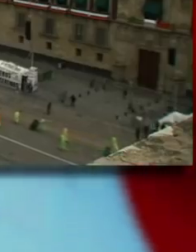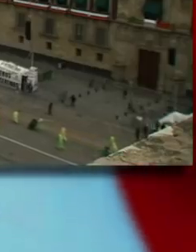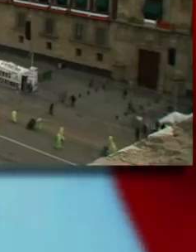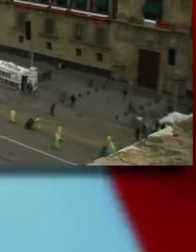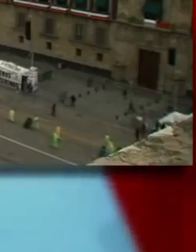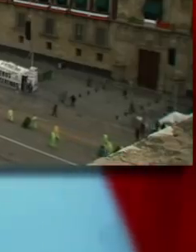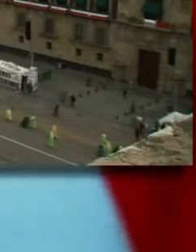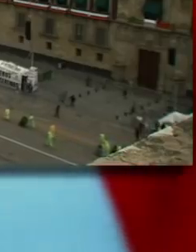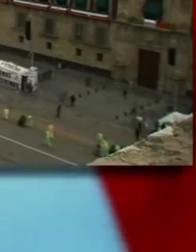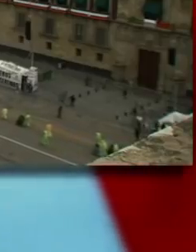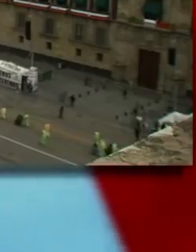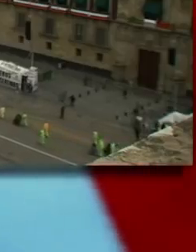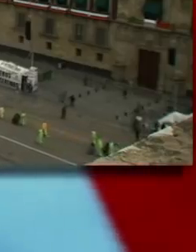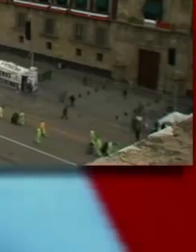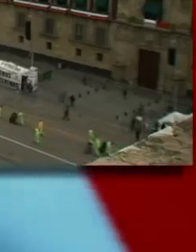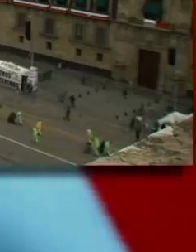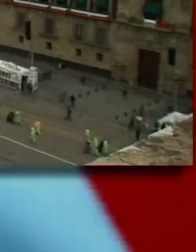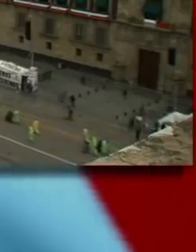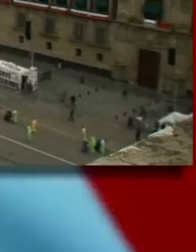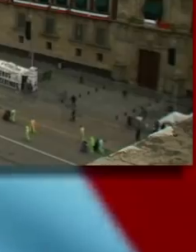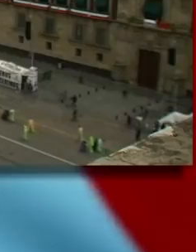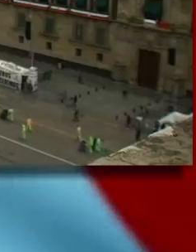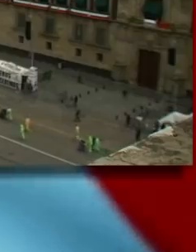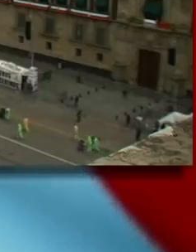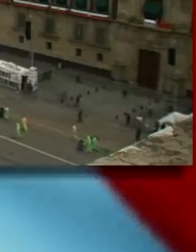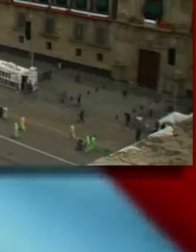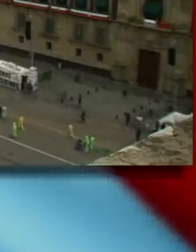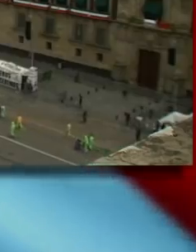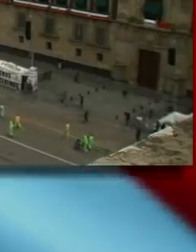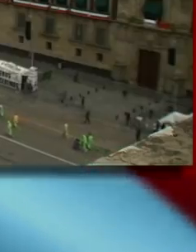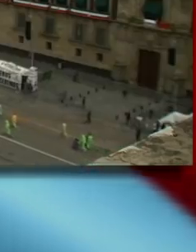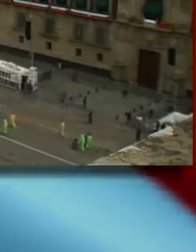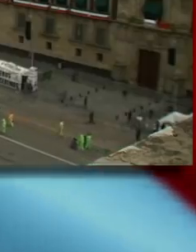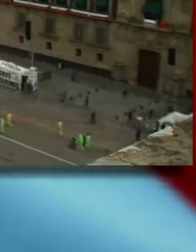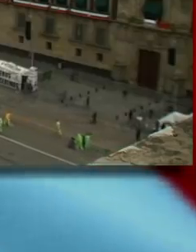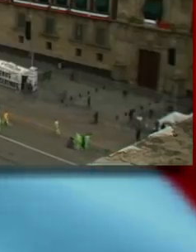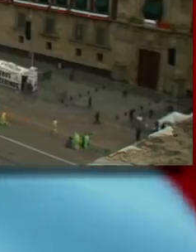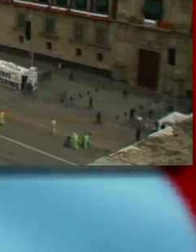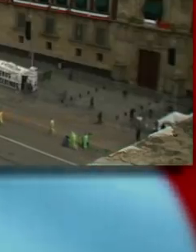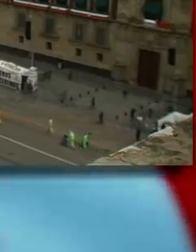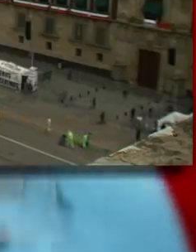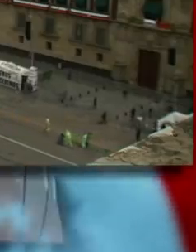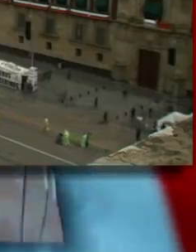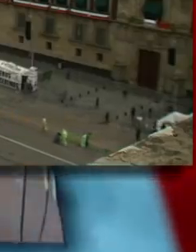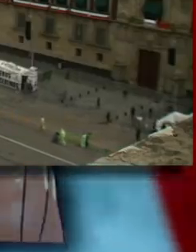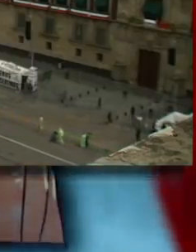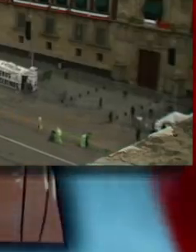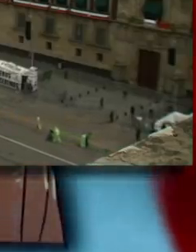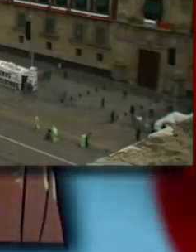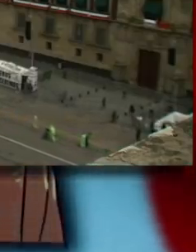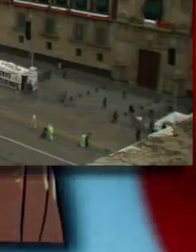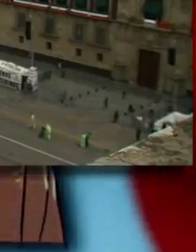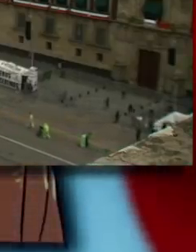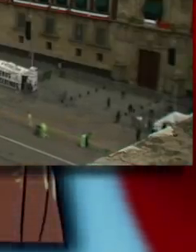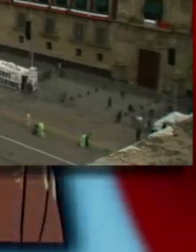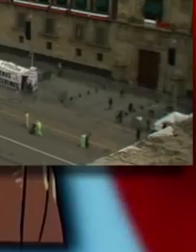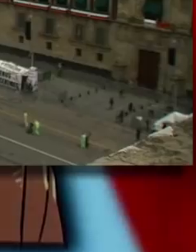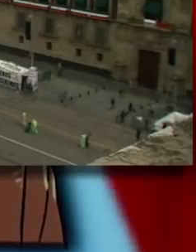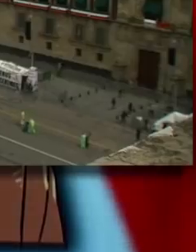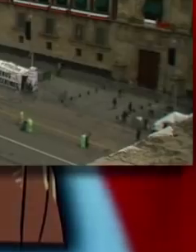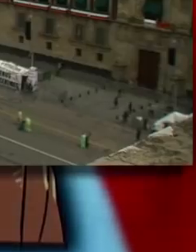gente muchísimas gracias a arturo por el reporte y bueno pues seguimos al tanto de toda la información que nos tengas a lo largo de los espacios informativos